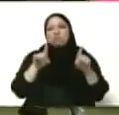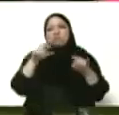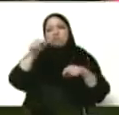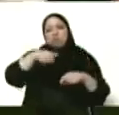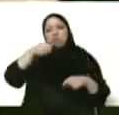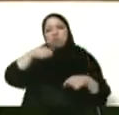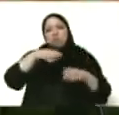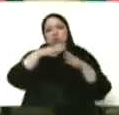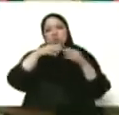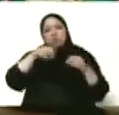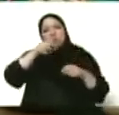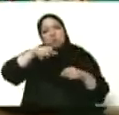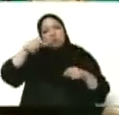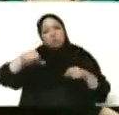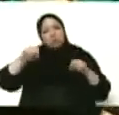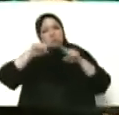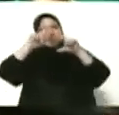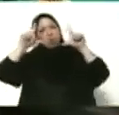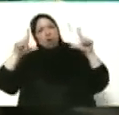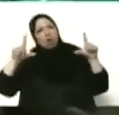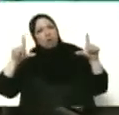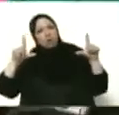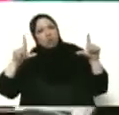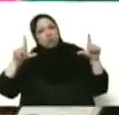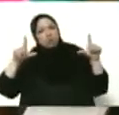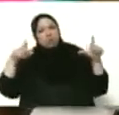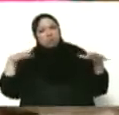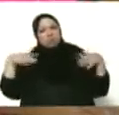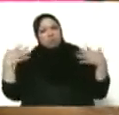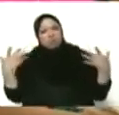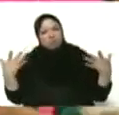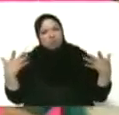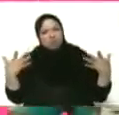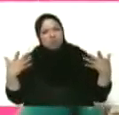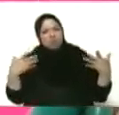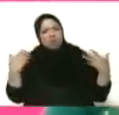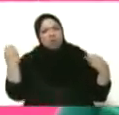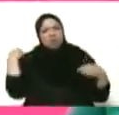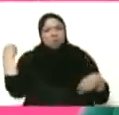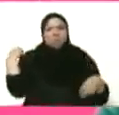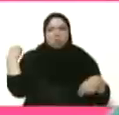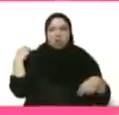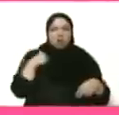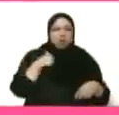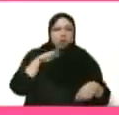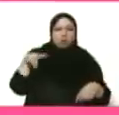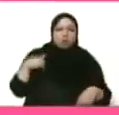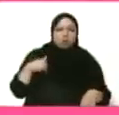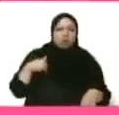Y todos en el Congreso se quedaron así paralizados. ¿Qué era lo que él iba a pedir?